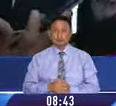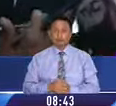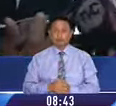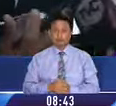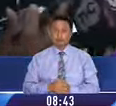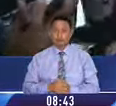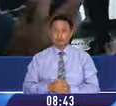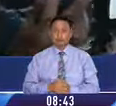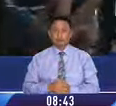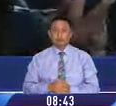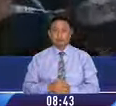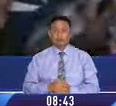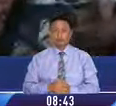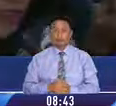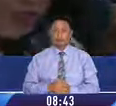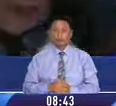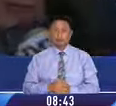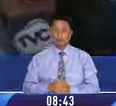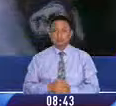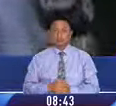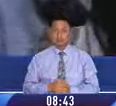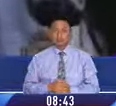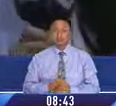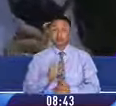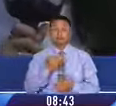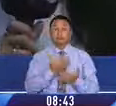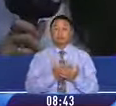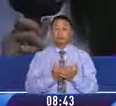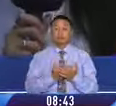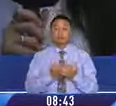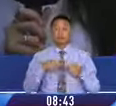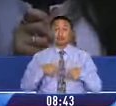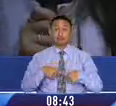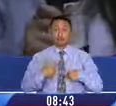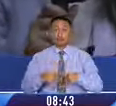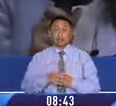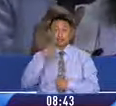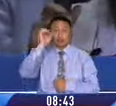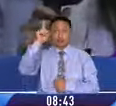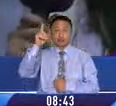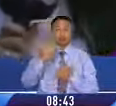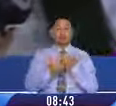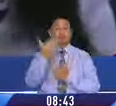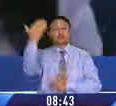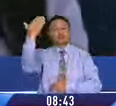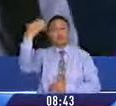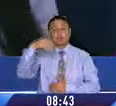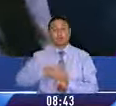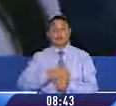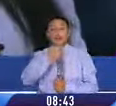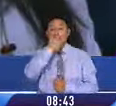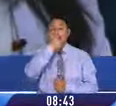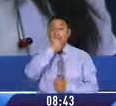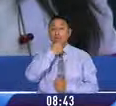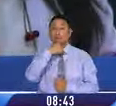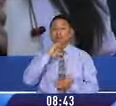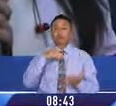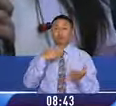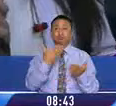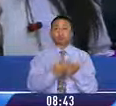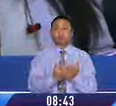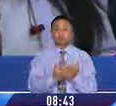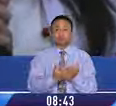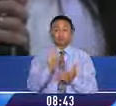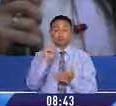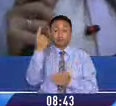la radio de la Asamblea, una sola pregunta. Muchísimas gracias. Son las declaraciones que ha dado el alcalde Pavel Muñoz en su llegada, en